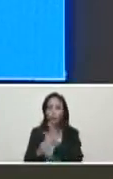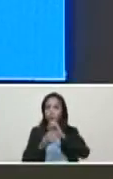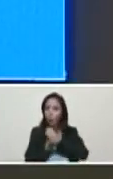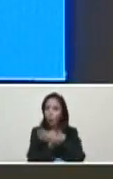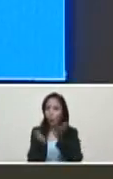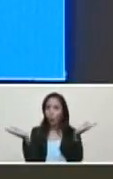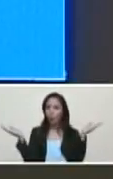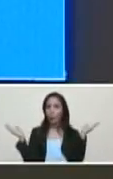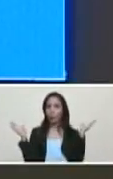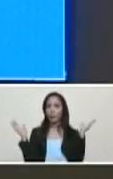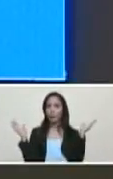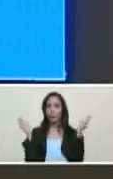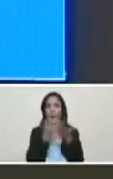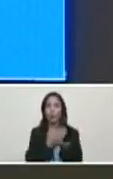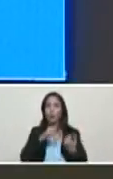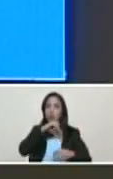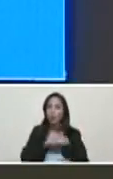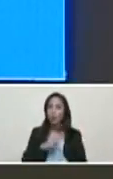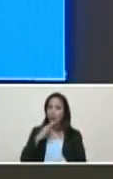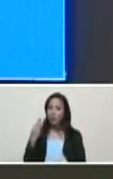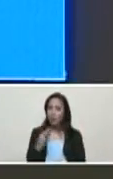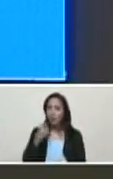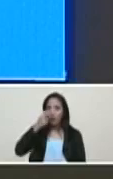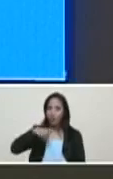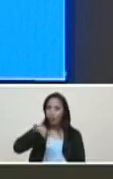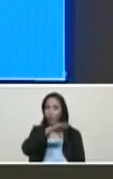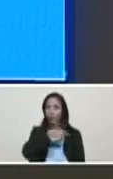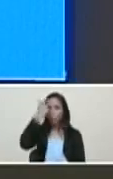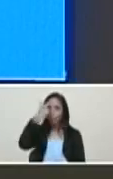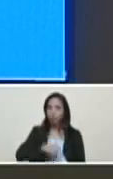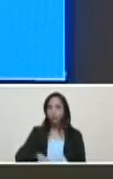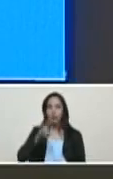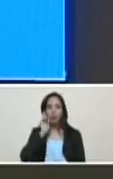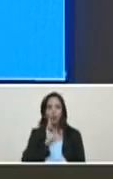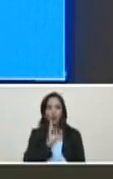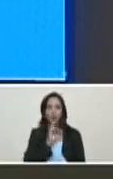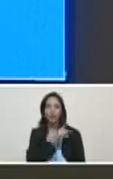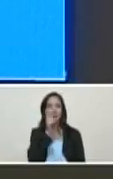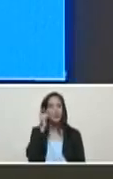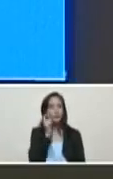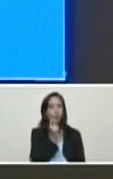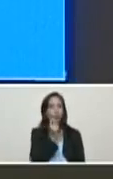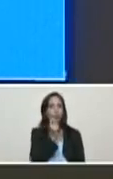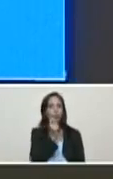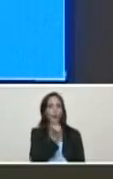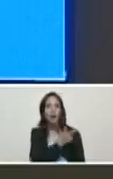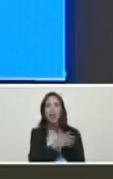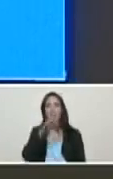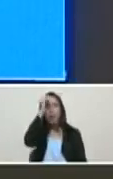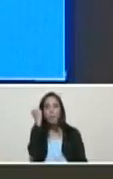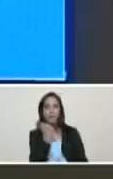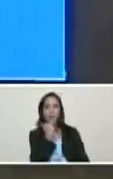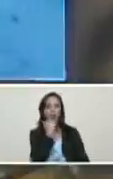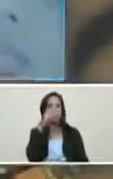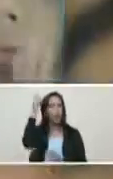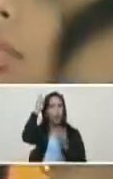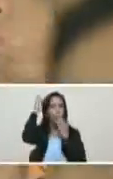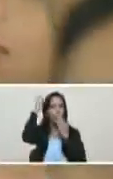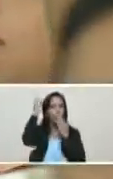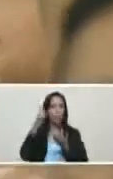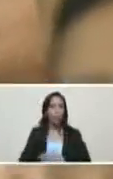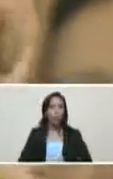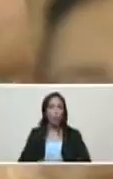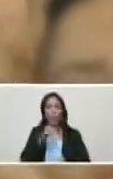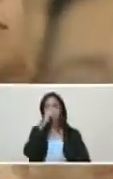la grande y noble historia del pueblo de Venezuela, de Bolívar, de Sucre, de Anzuategui, de Miranda, de Guaycaipuro, de